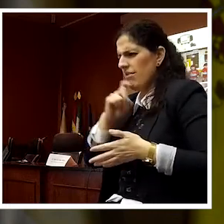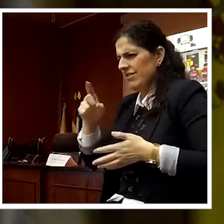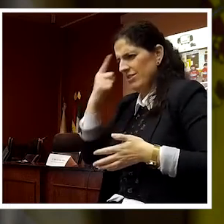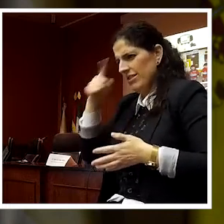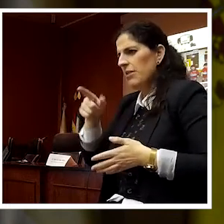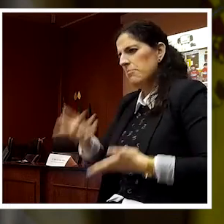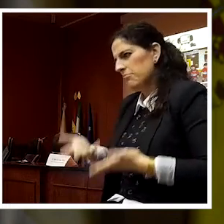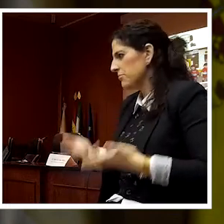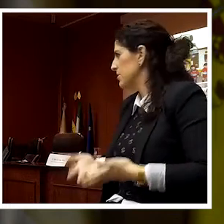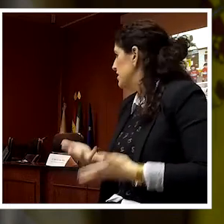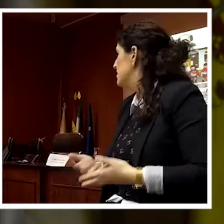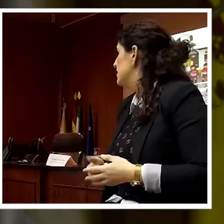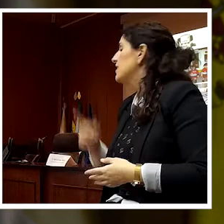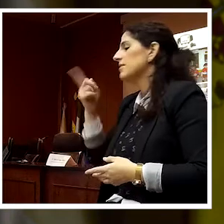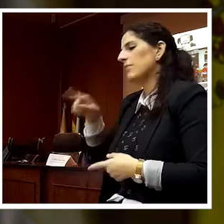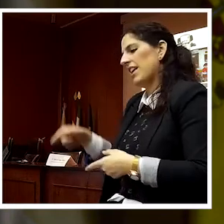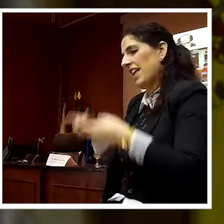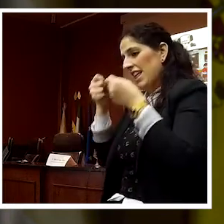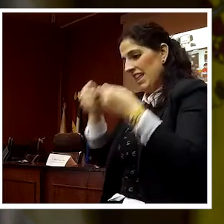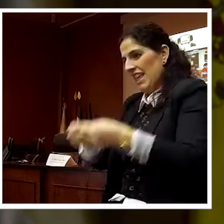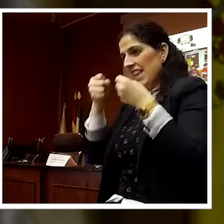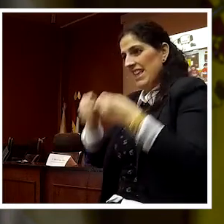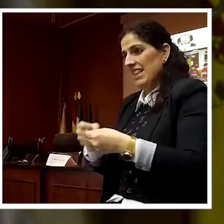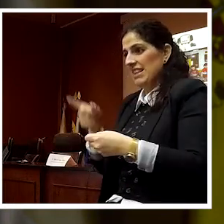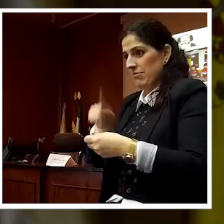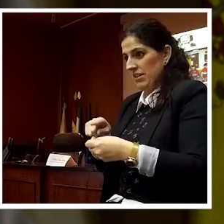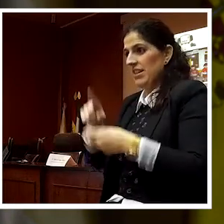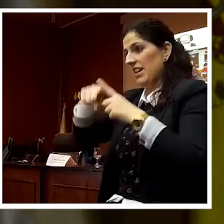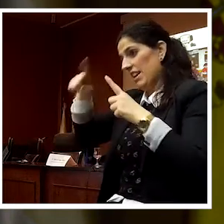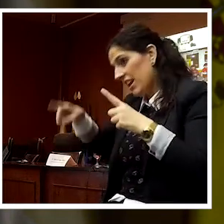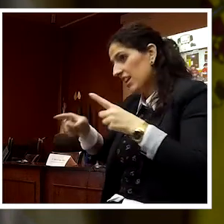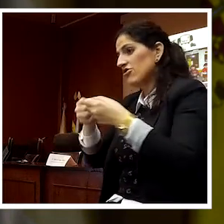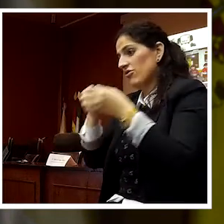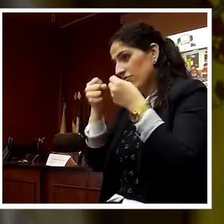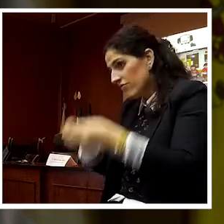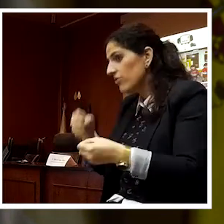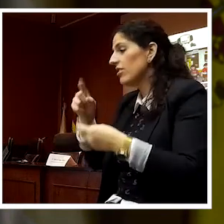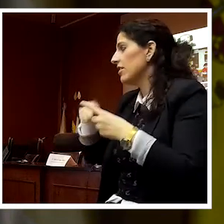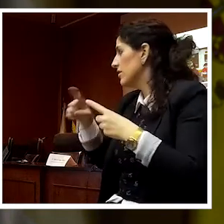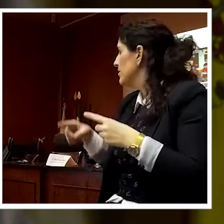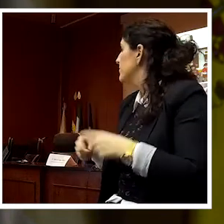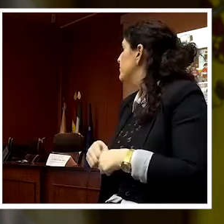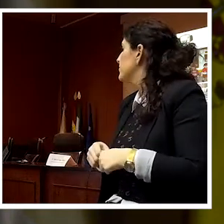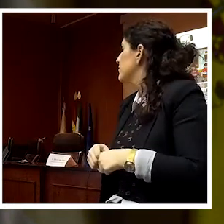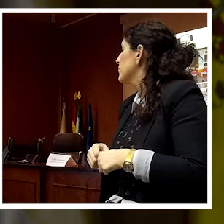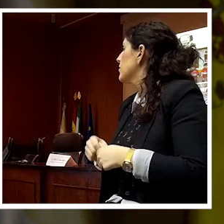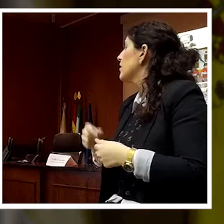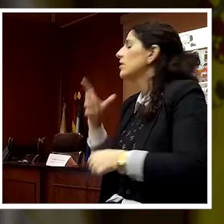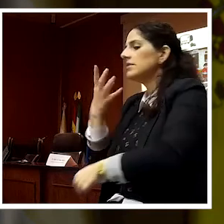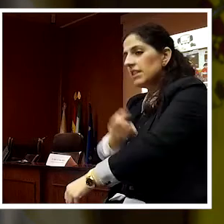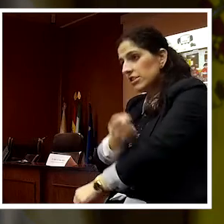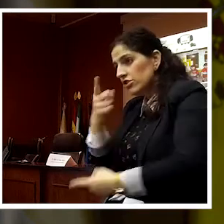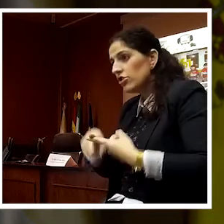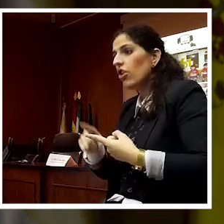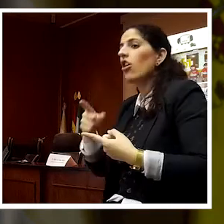garantizo. Llevamos un monitor desfibrilador que nos sirve para hacer electrocardiogramas, ver el ritmo cardíaco, tomar la